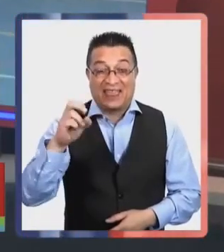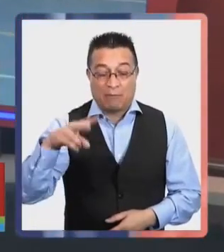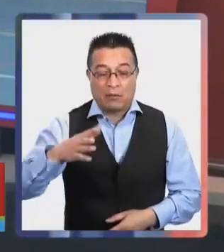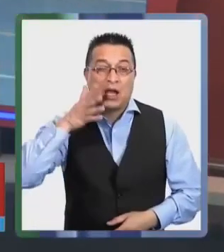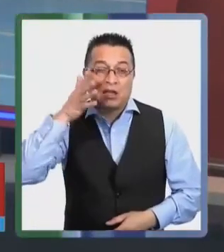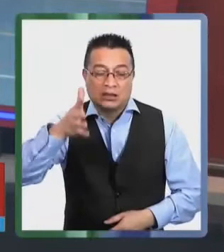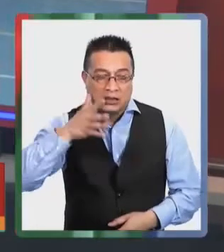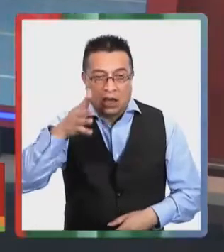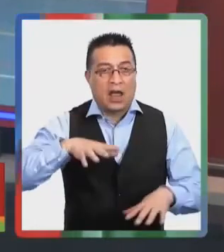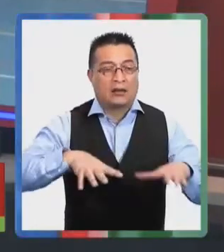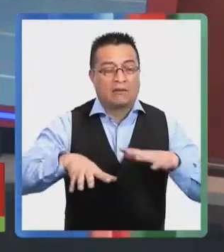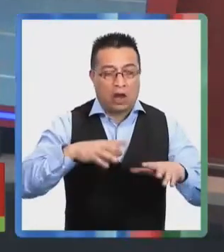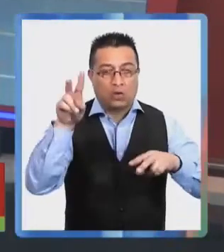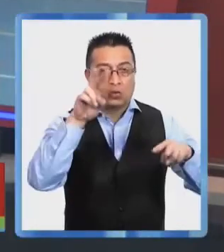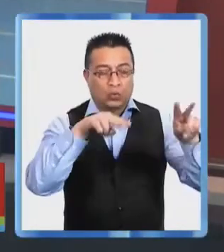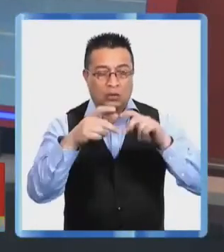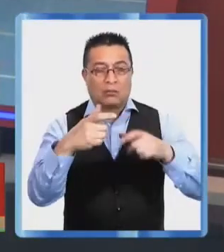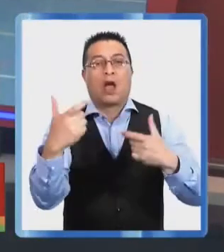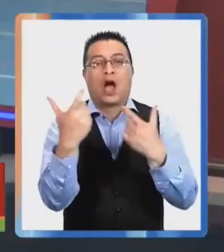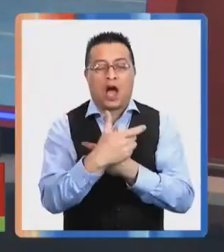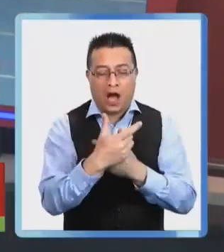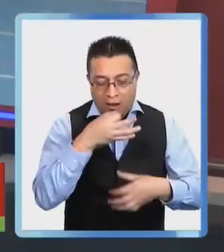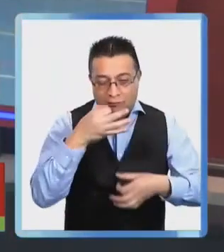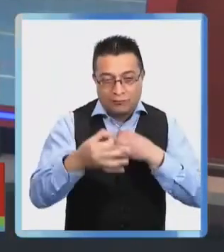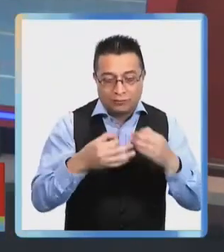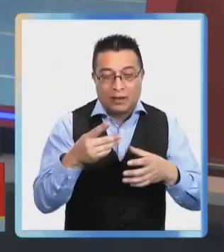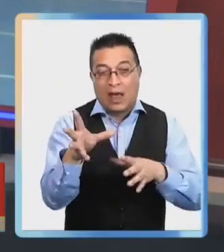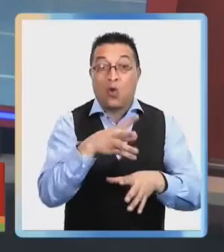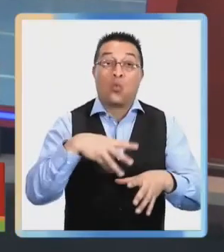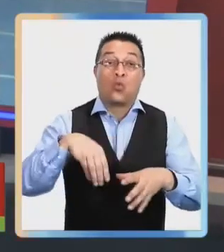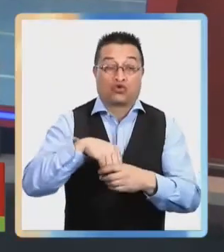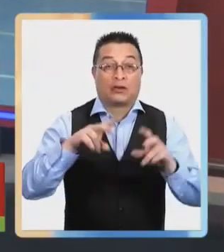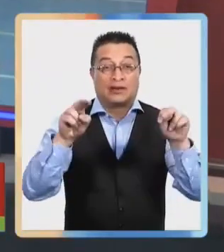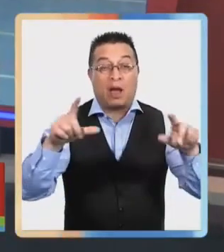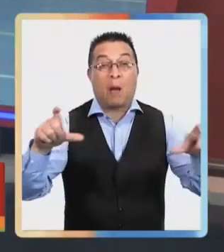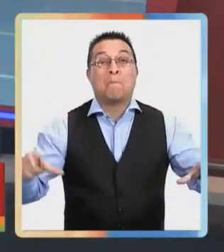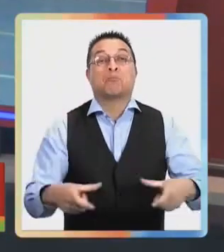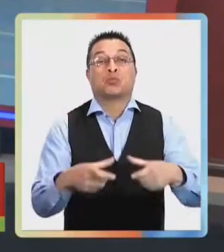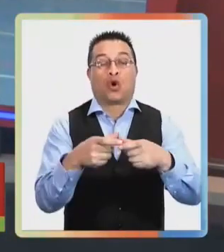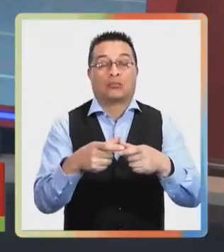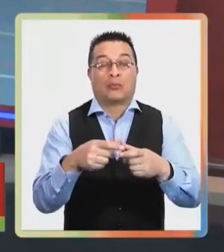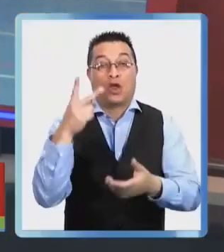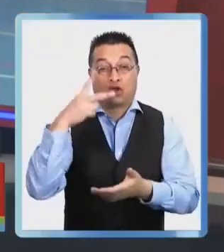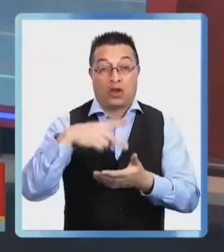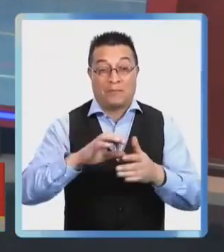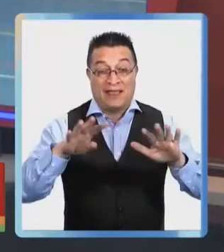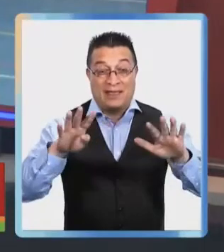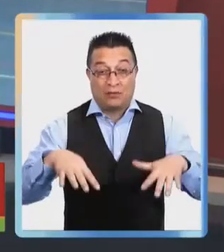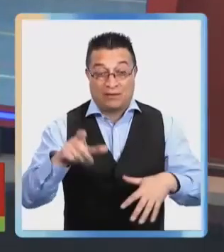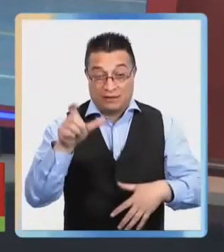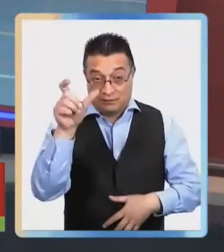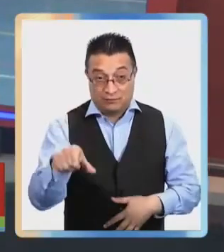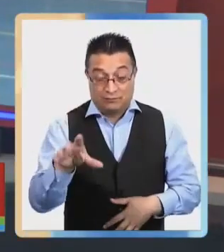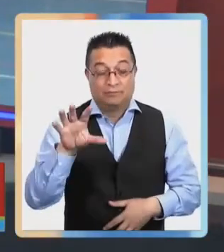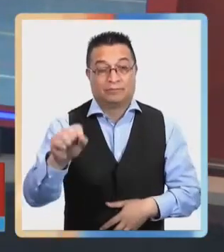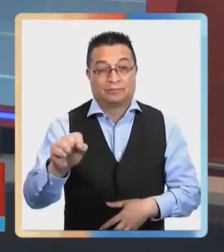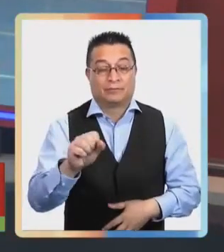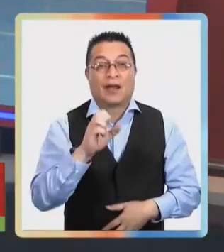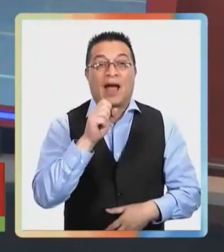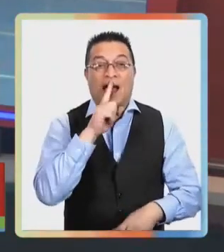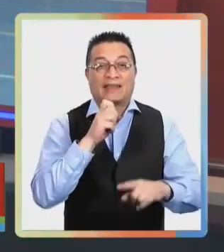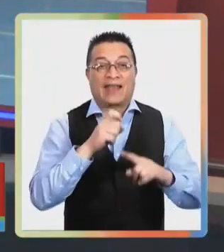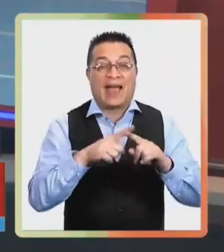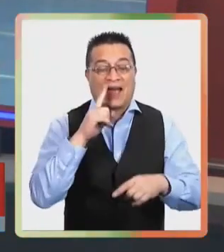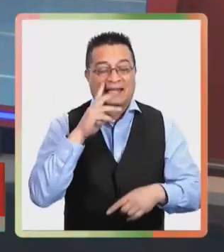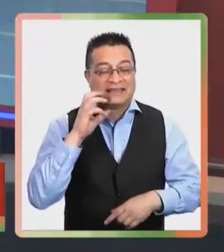ha realizado charlas, actividades turísticas y rutinas de humor sobre la inclusión en Pucón. En 2019 a Mauricio le